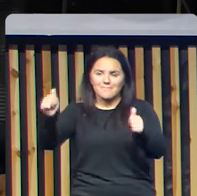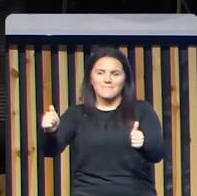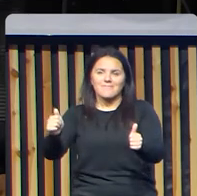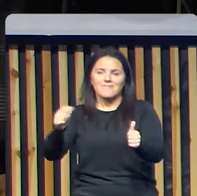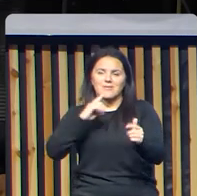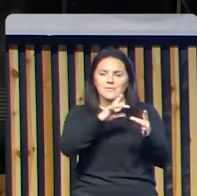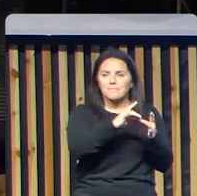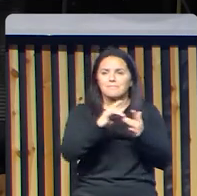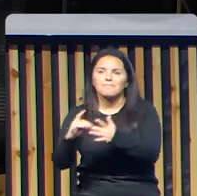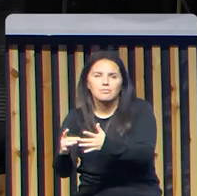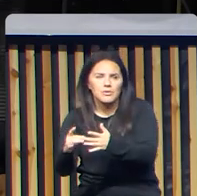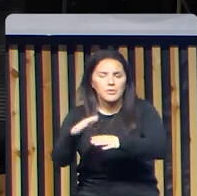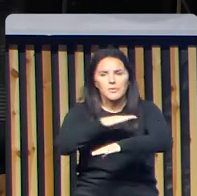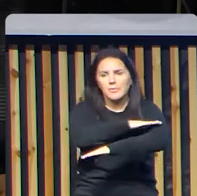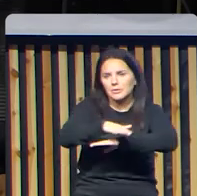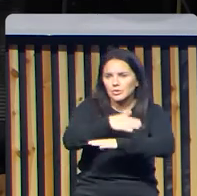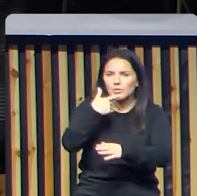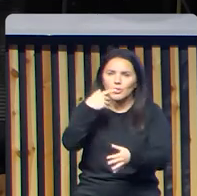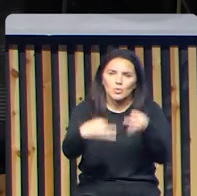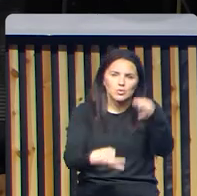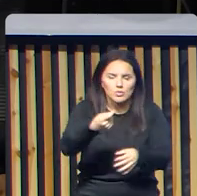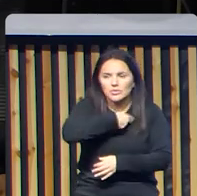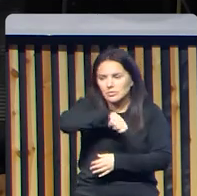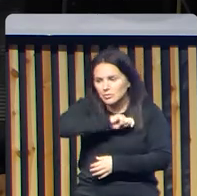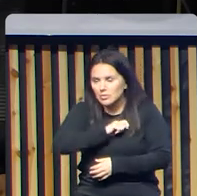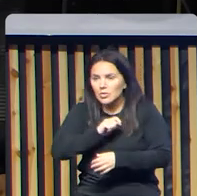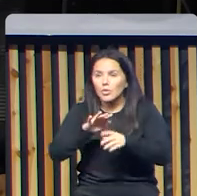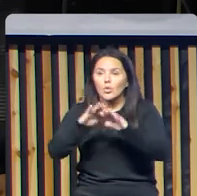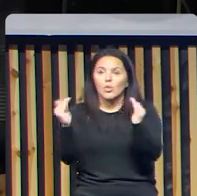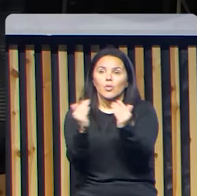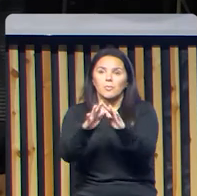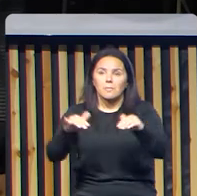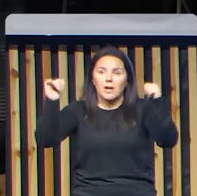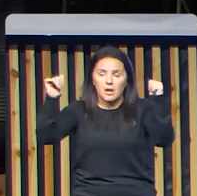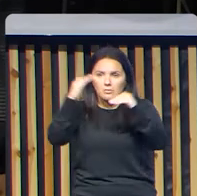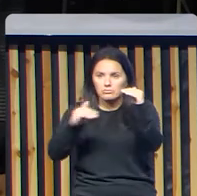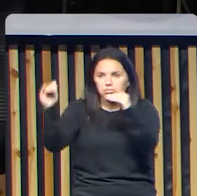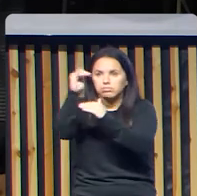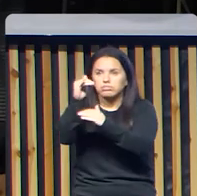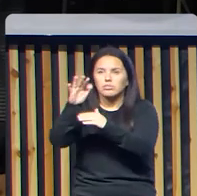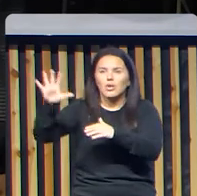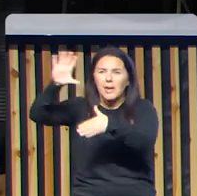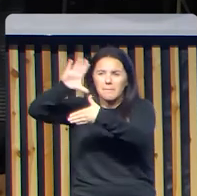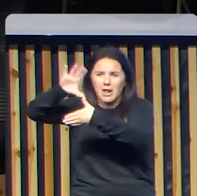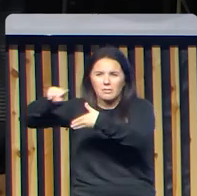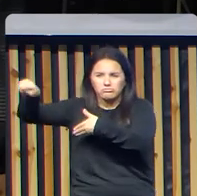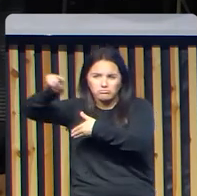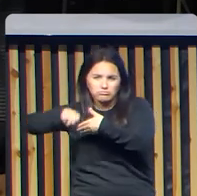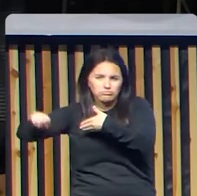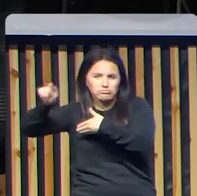impulsada bien sea por el Ministerio de Justicia en España por las Cortes supremas en repúblicas americanas